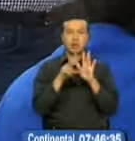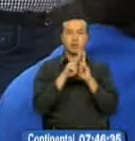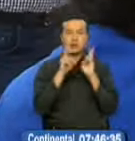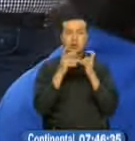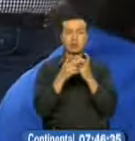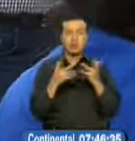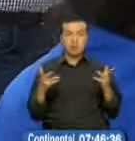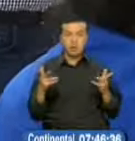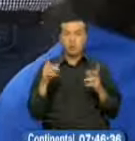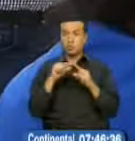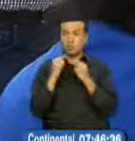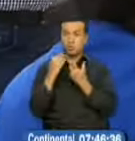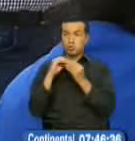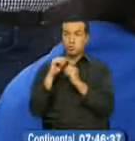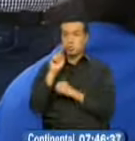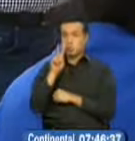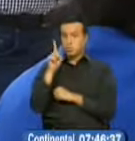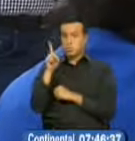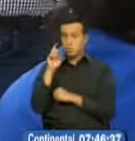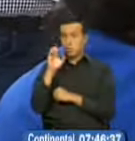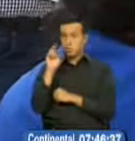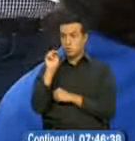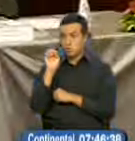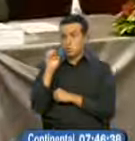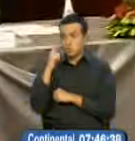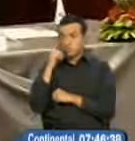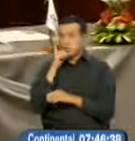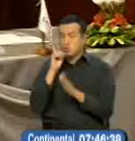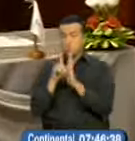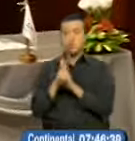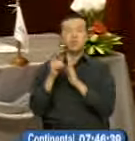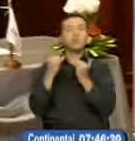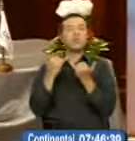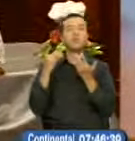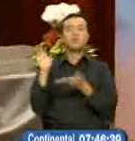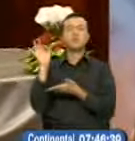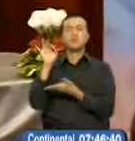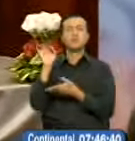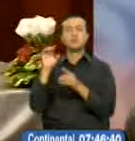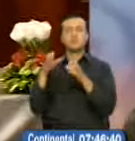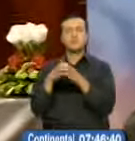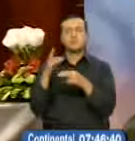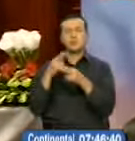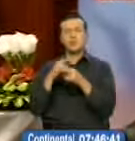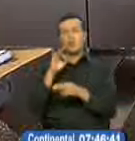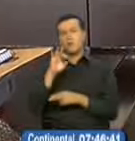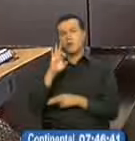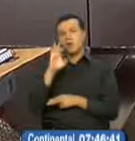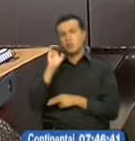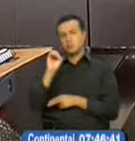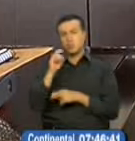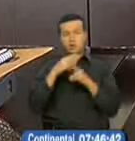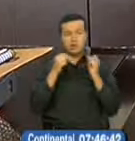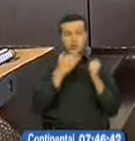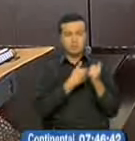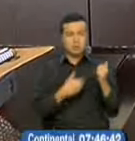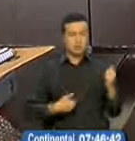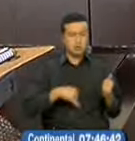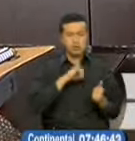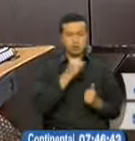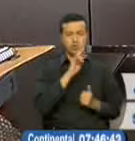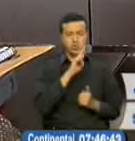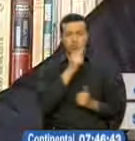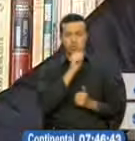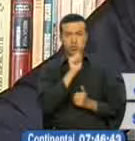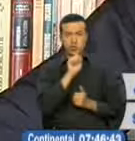recursos que el movimiento Creo interpuso ante el Consejo Nacional Electoral. Se trata del actual delegado de dicha organización política, Fausto Camacho, y el expresidente del Tribunal Supremo,